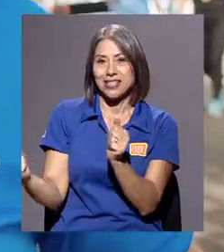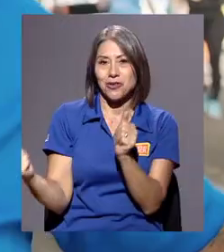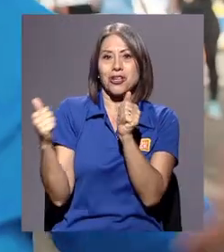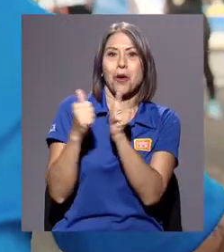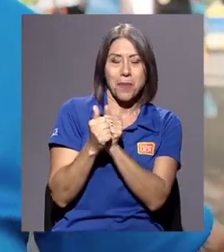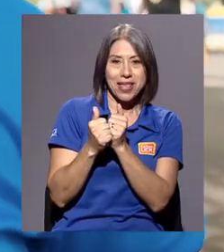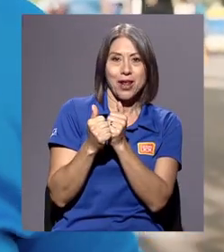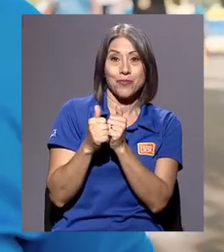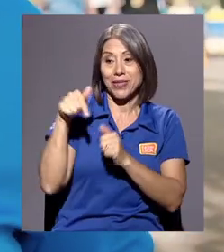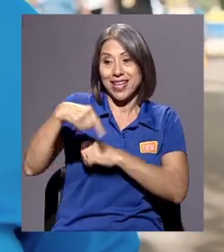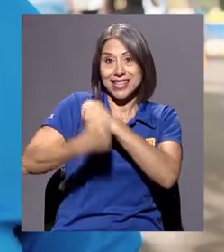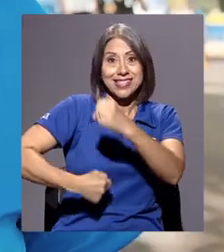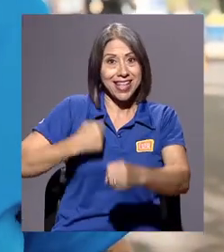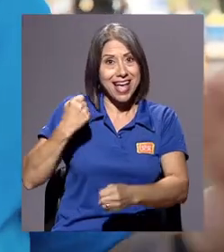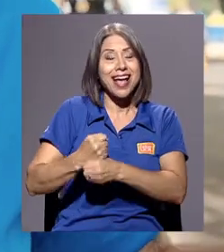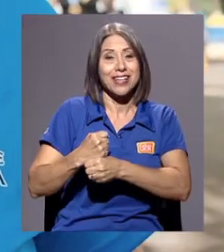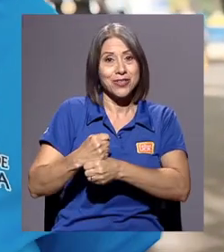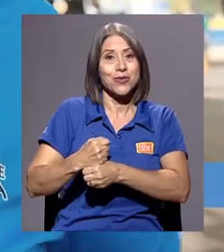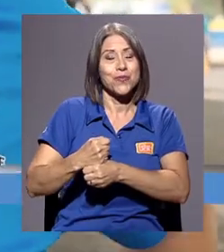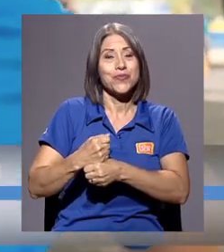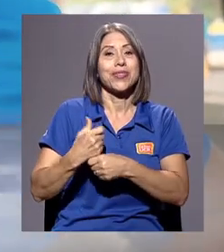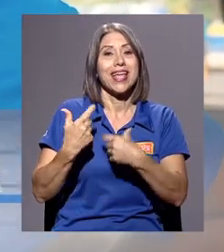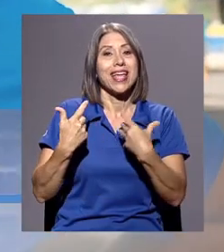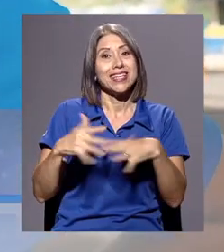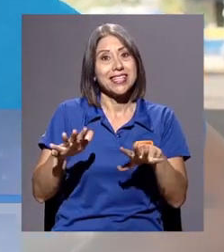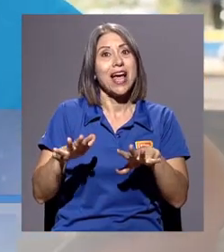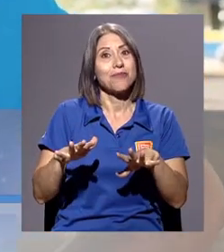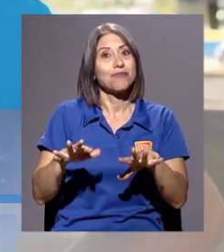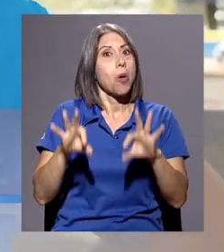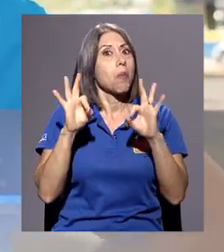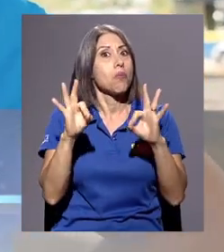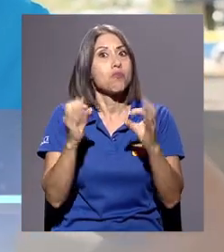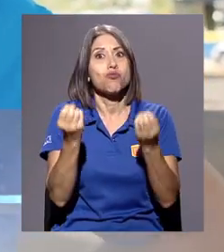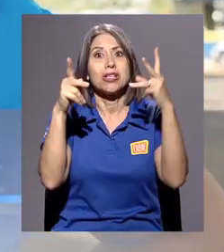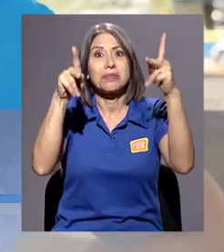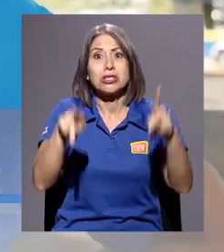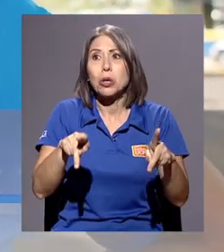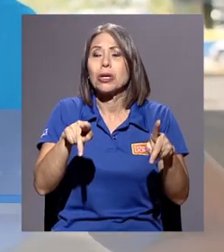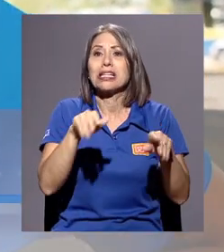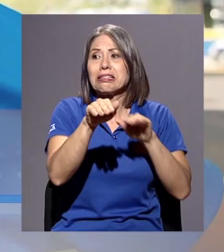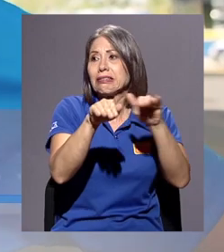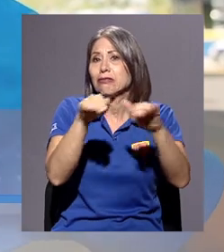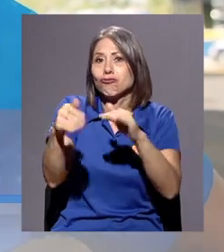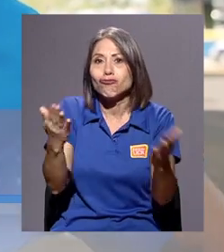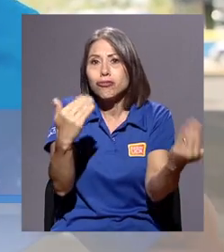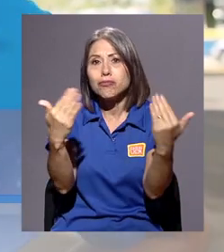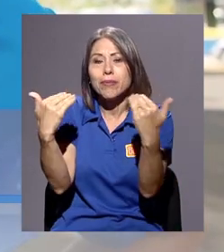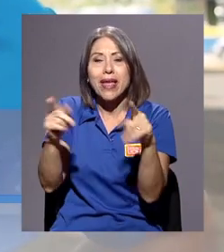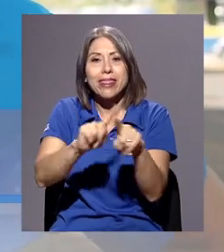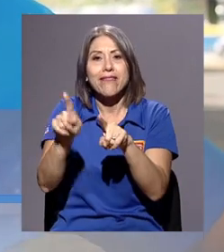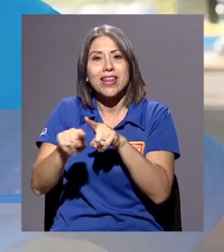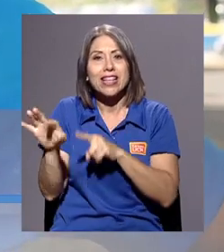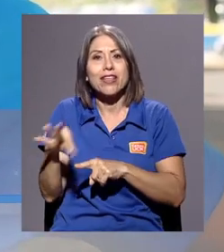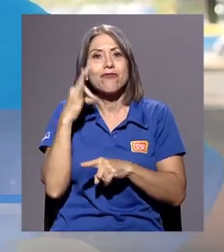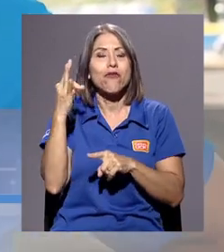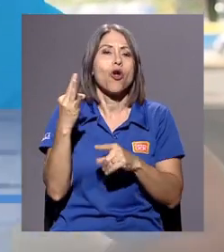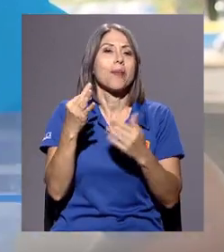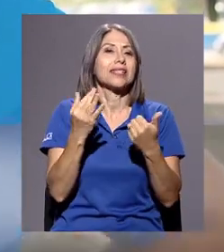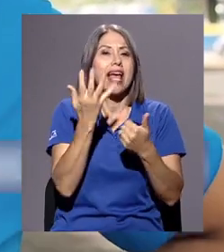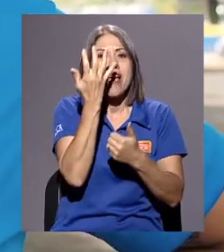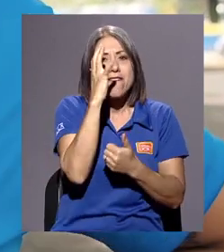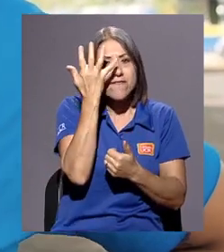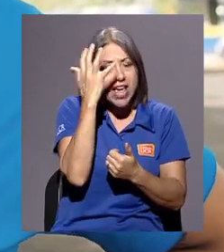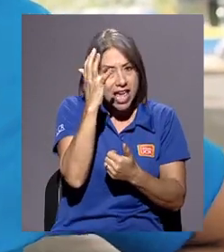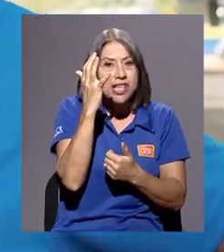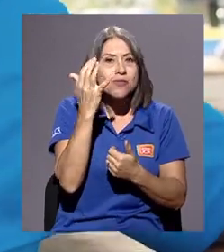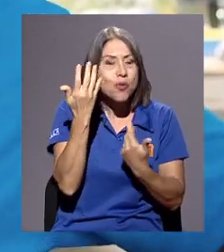La convocatoria como que este año pues sí fue sustentosa, el llamado que les hicimos por los diferentes medios, el Facebook